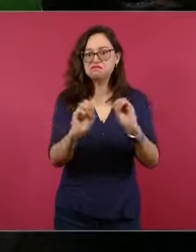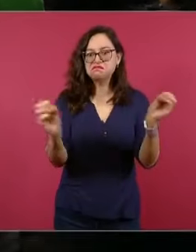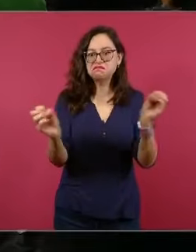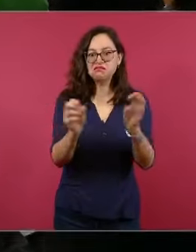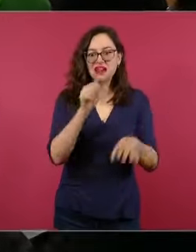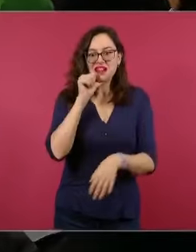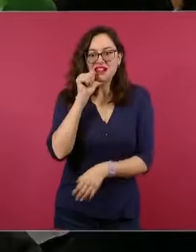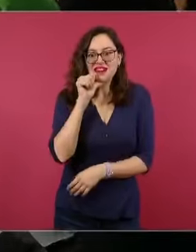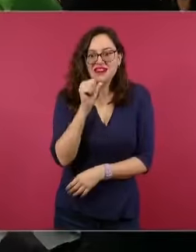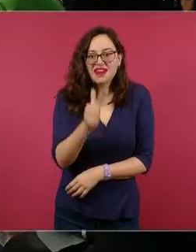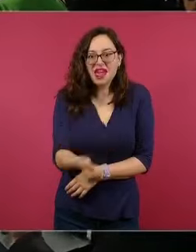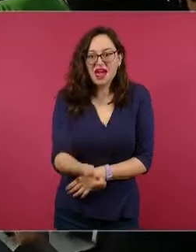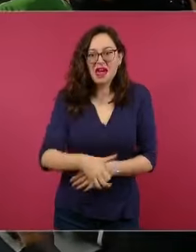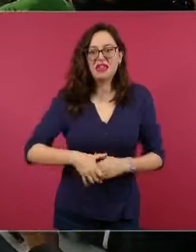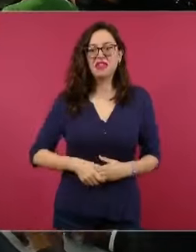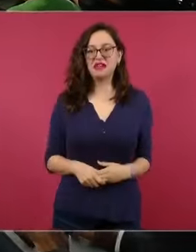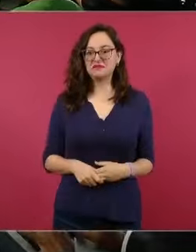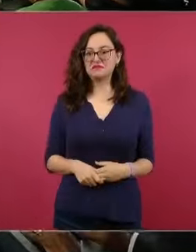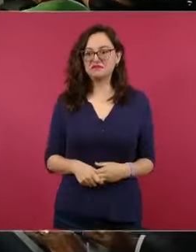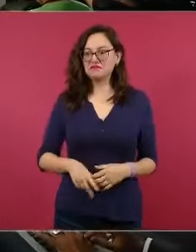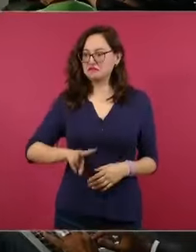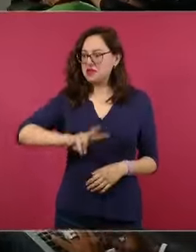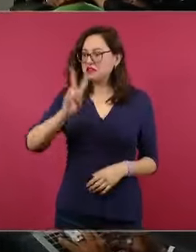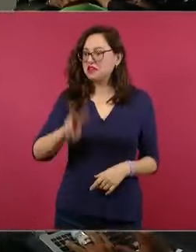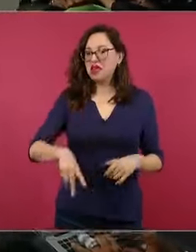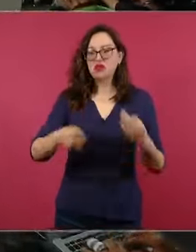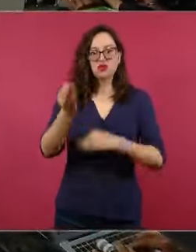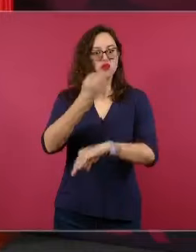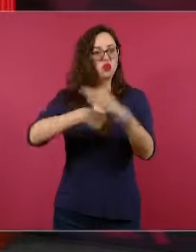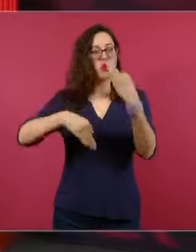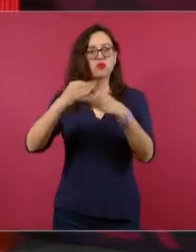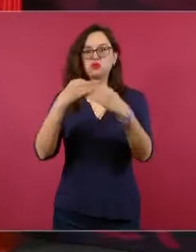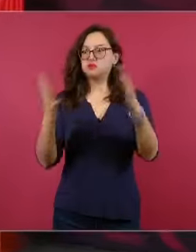que hay democracia